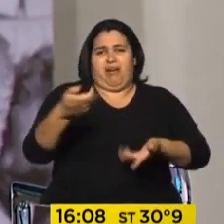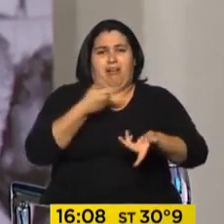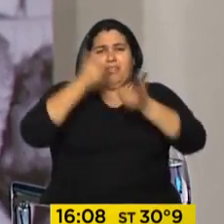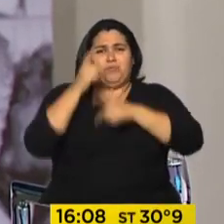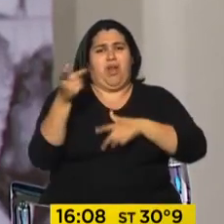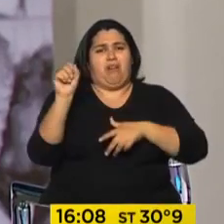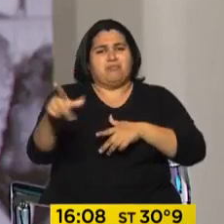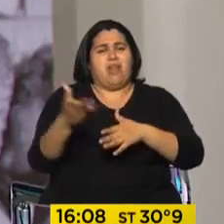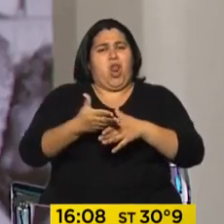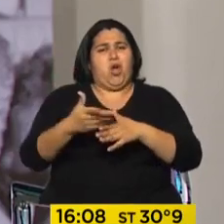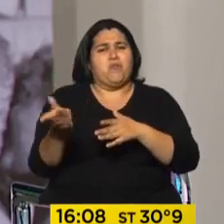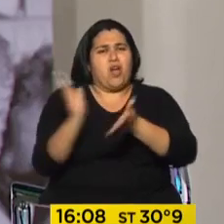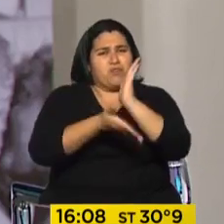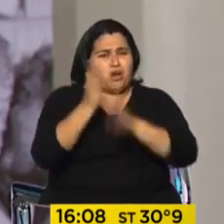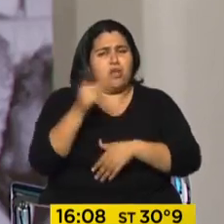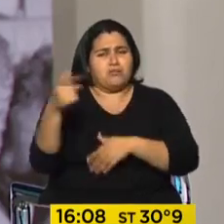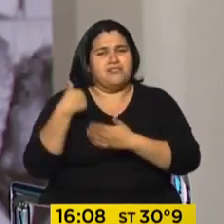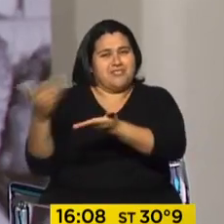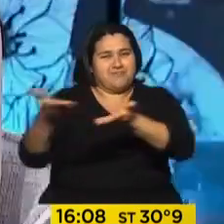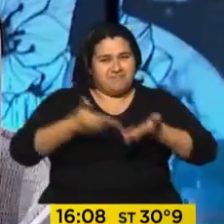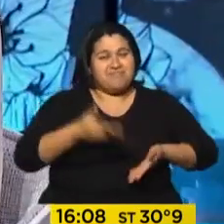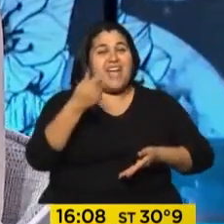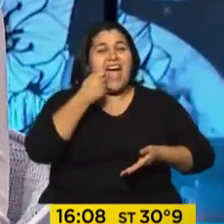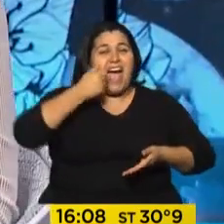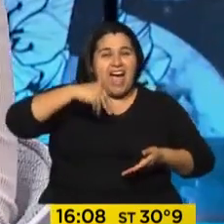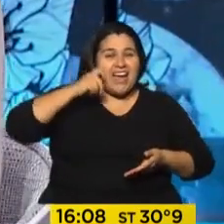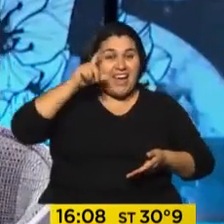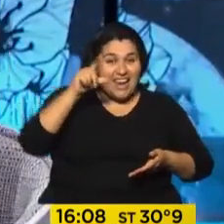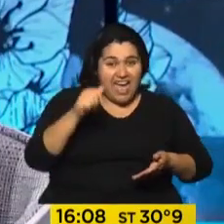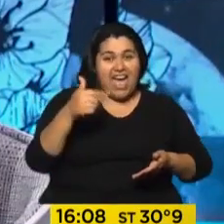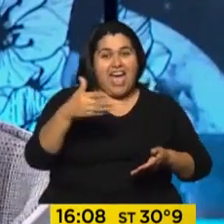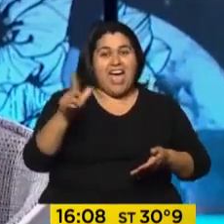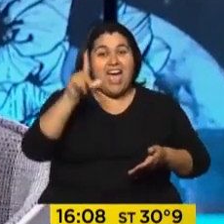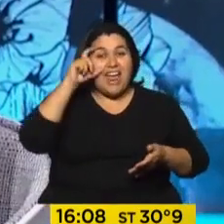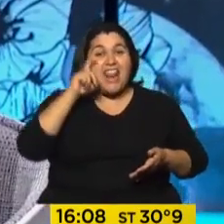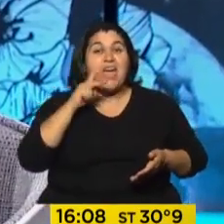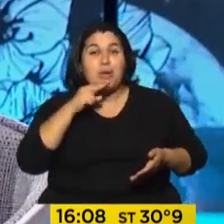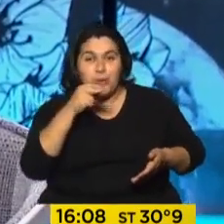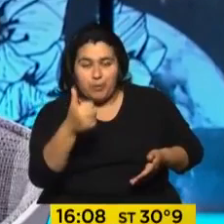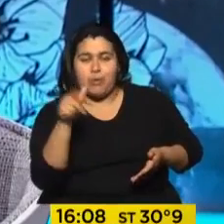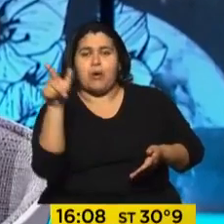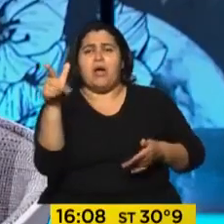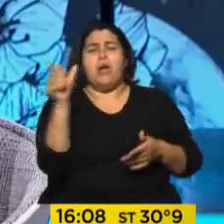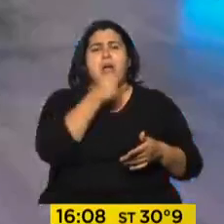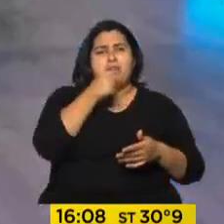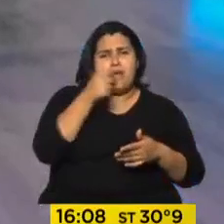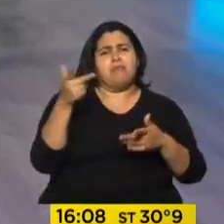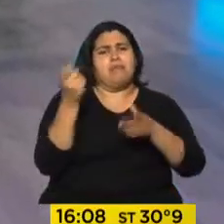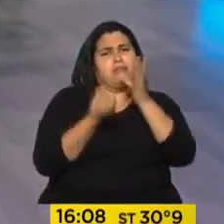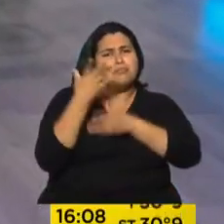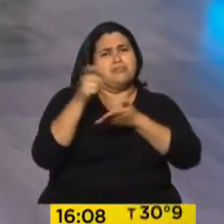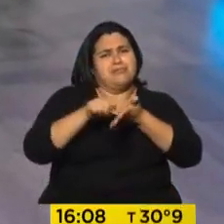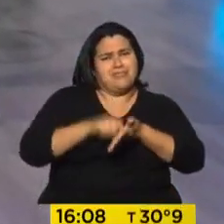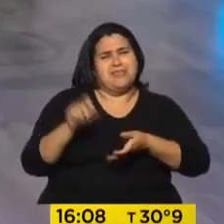noviazgo violento y que pudo salir. Por eso le damos la bienvenida a Ángela Leiva, cantante, compositora y, bueno, sobreviviente